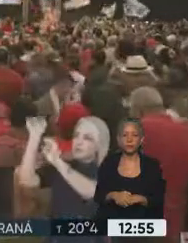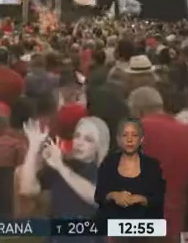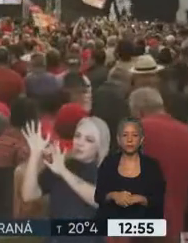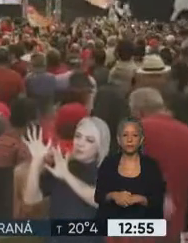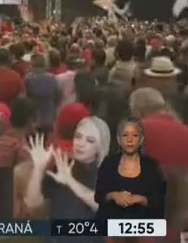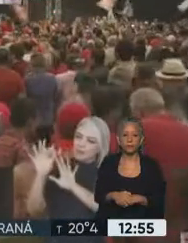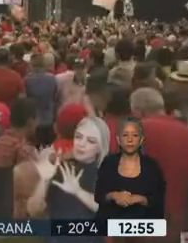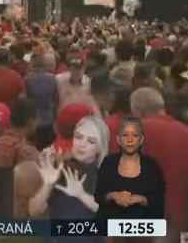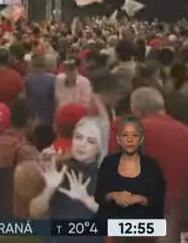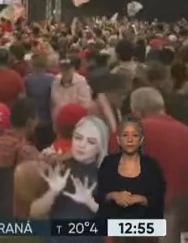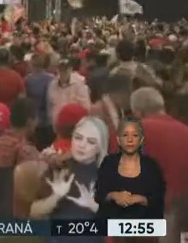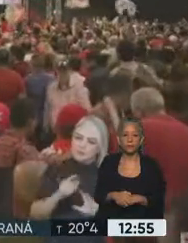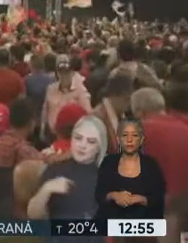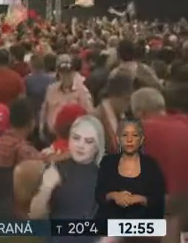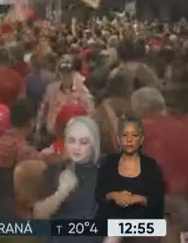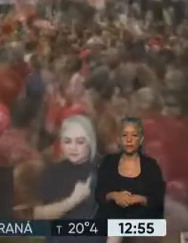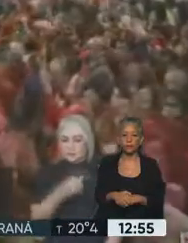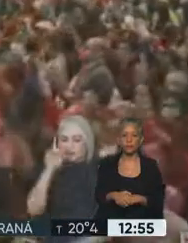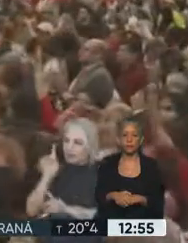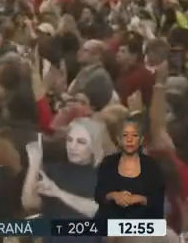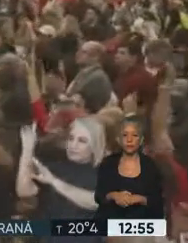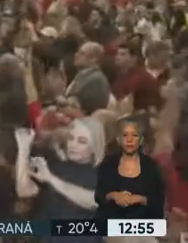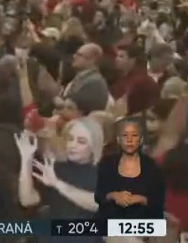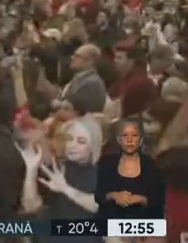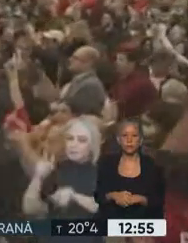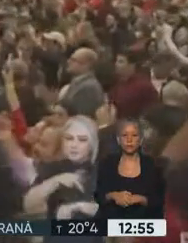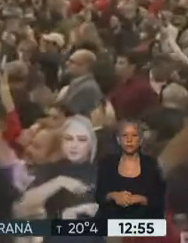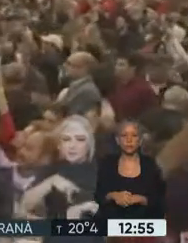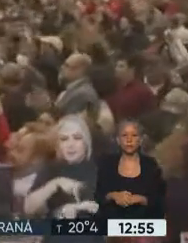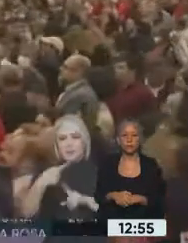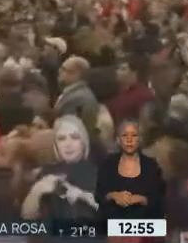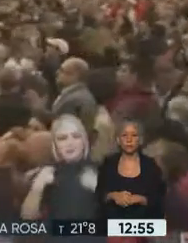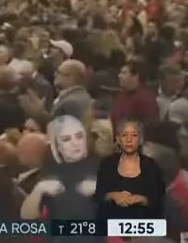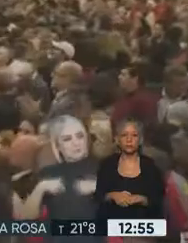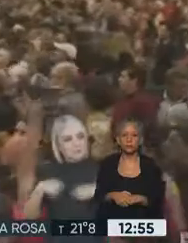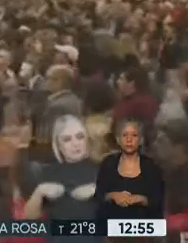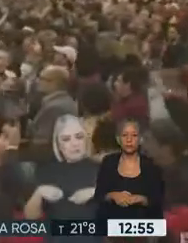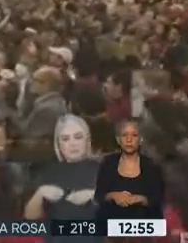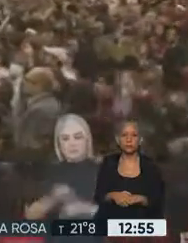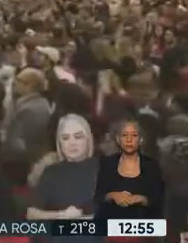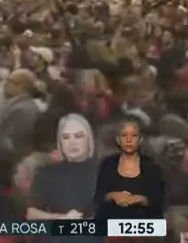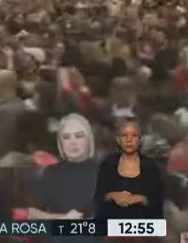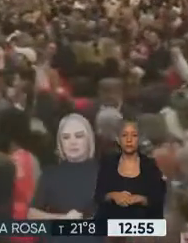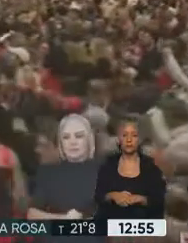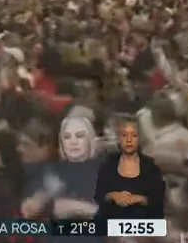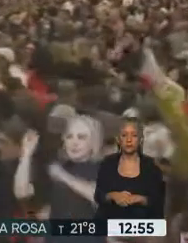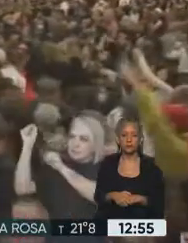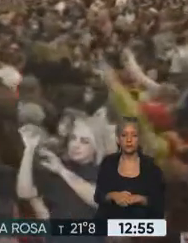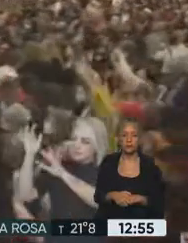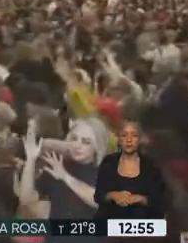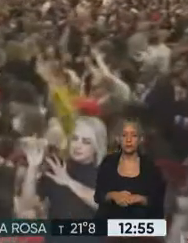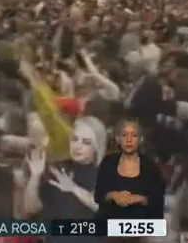que de una vez el país porque este país está precisando de grasa para poder